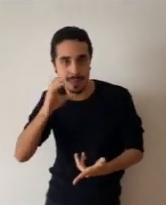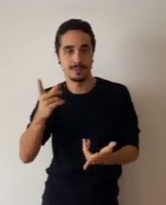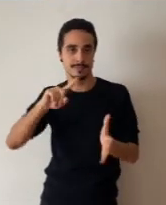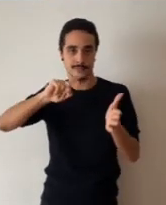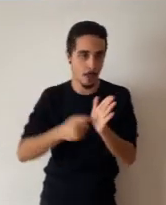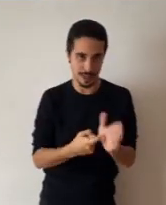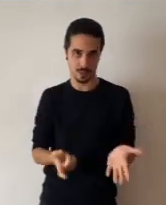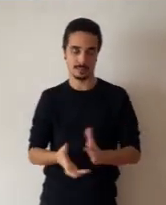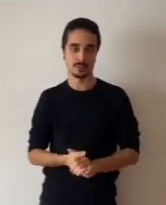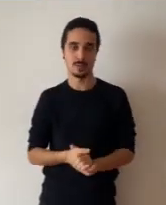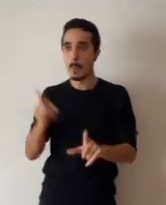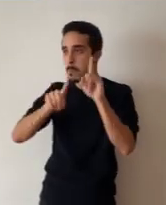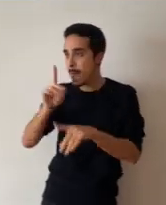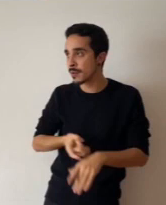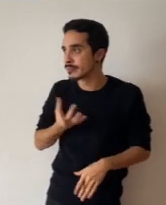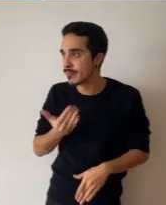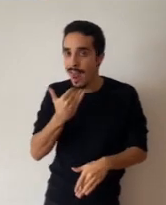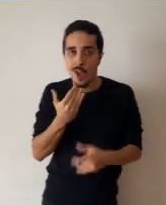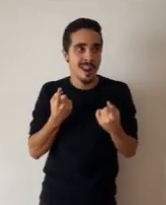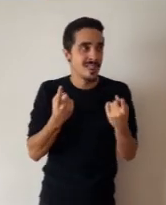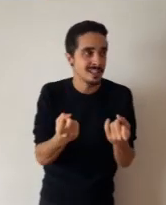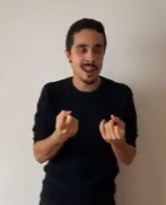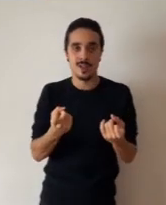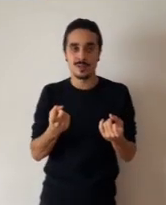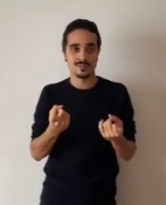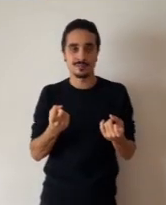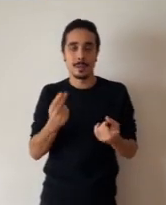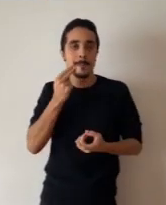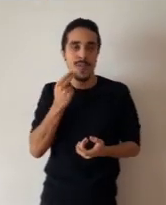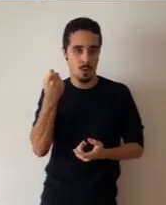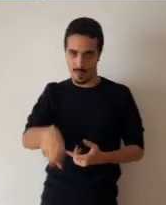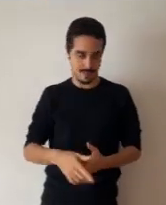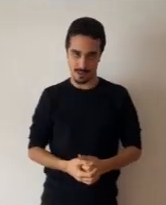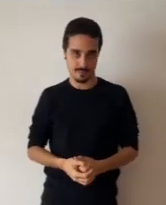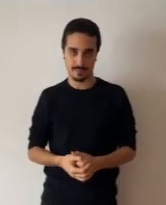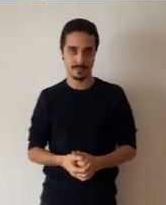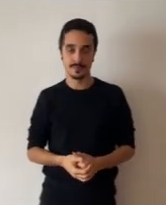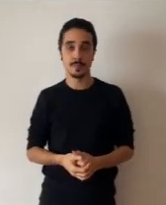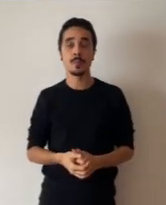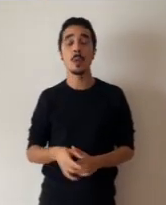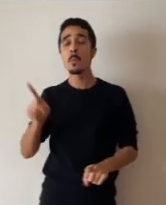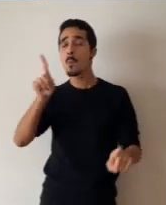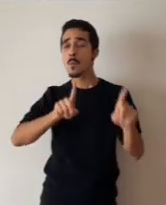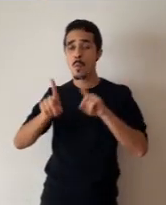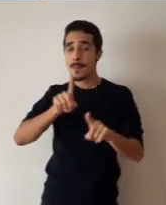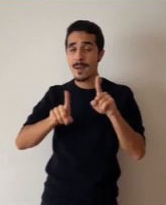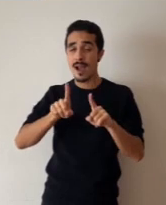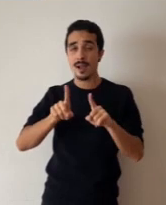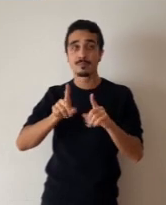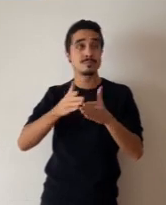aquellos problemas que se tengan y que sean necesarios. O sea, realmente no hay que tener miedo.